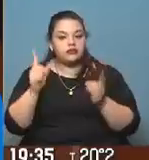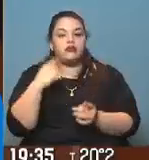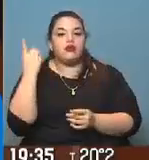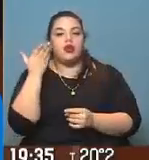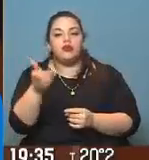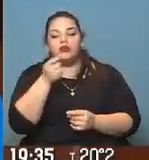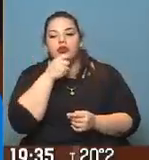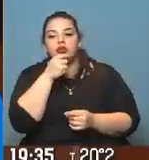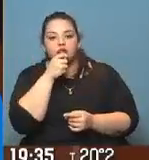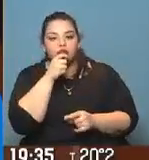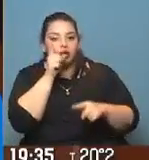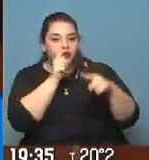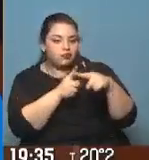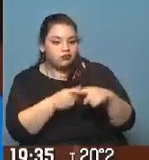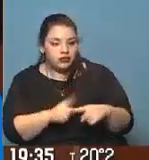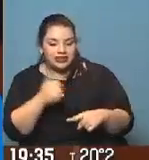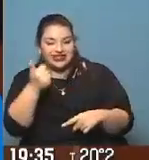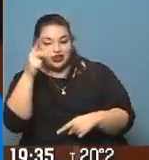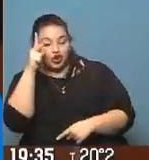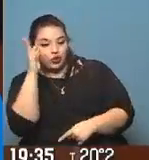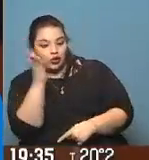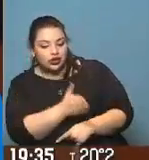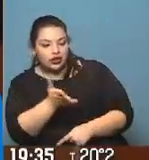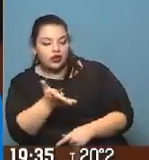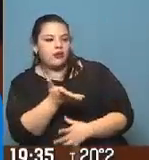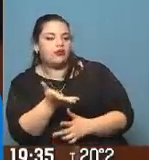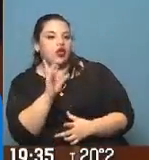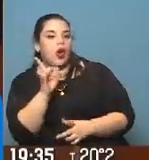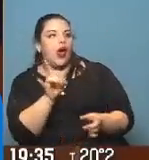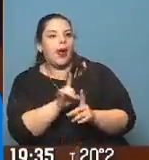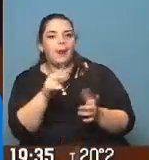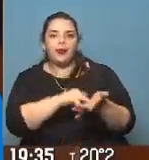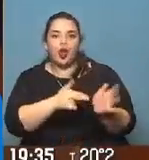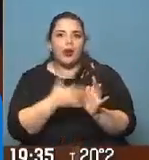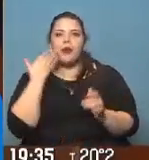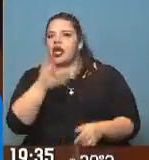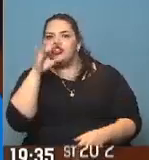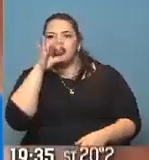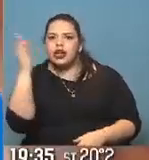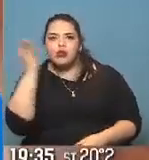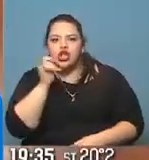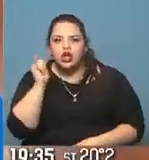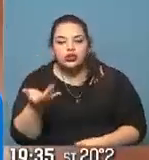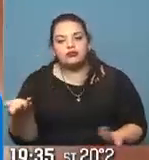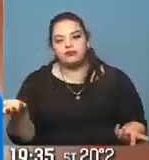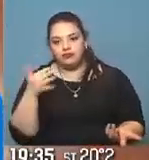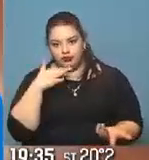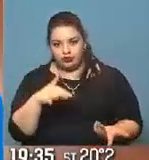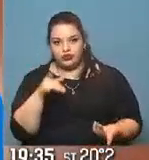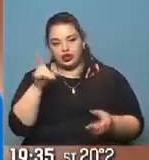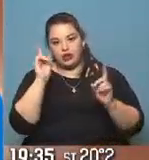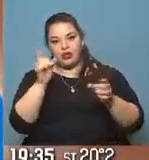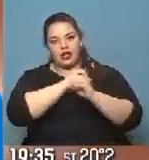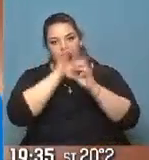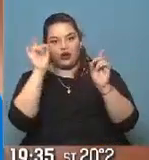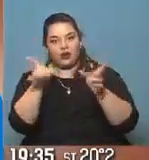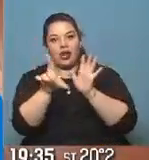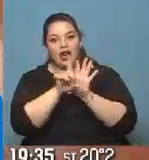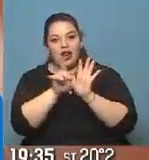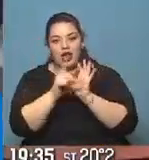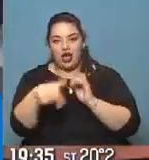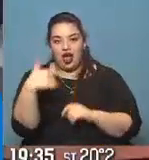me da el 68%, no voy a complicar un expediente pidiendo una cosa así por poca cosa. Por supuesto. Está claro que las leyes argentinas